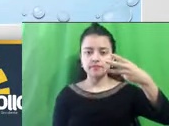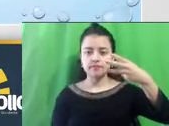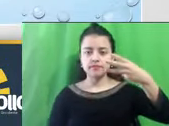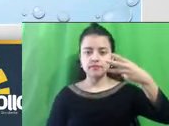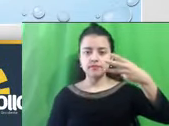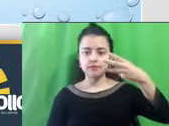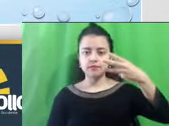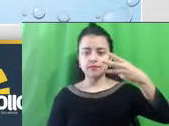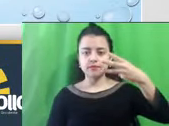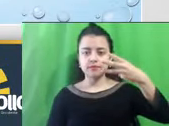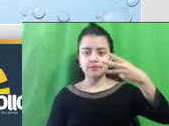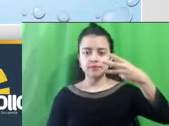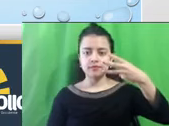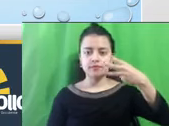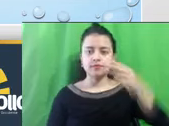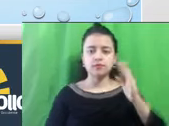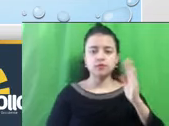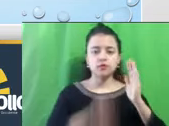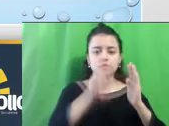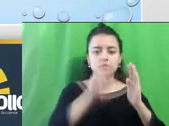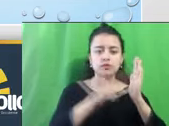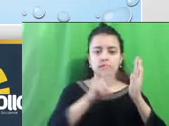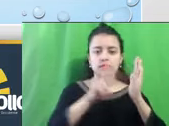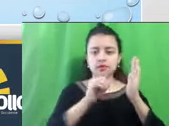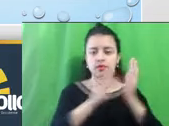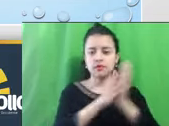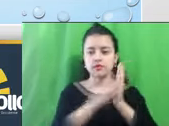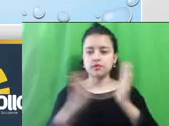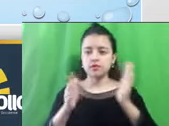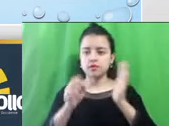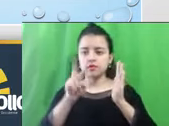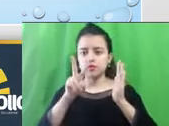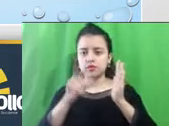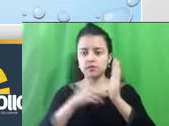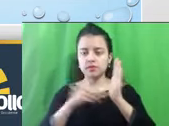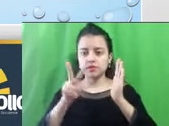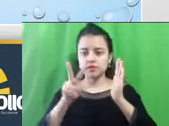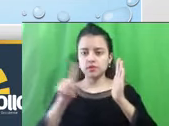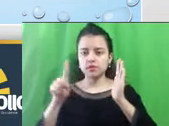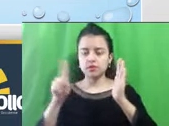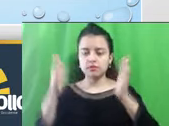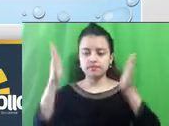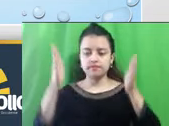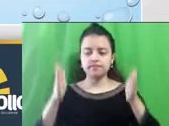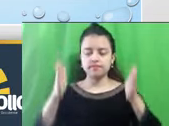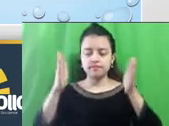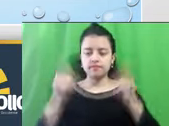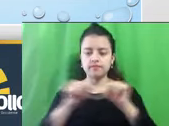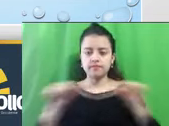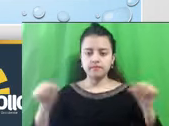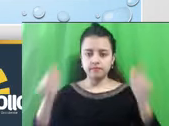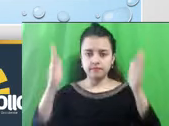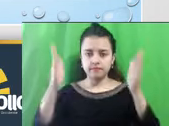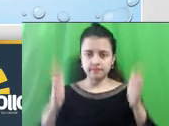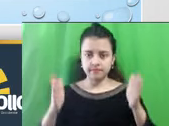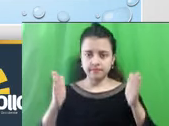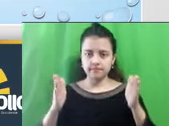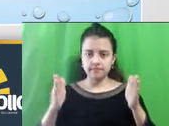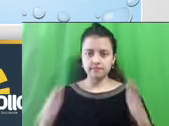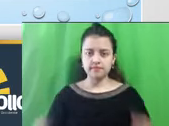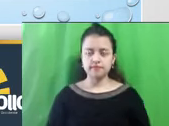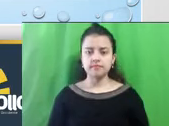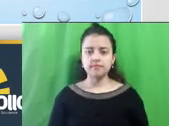el 2020 porque muchas de las mediciones que tenemos en este momento nos las hicieron en el 2021